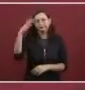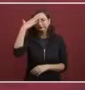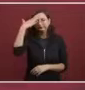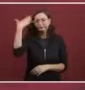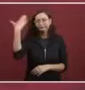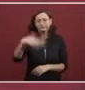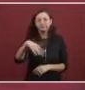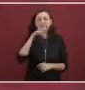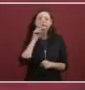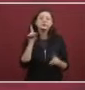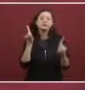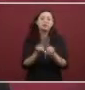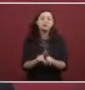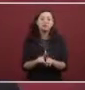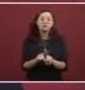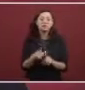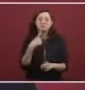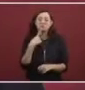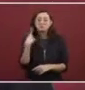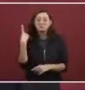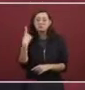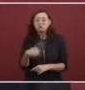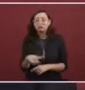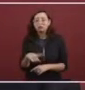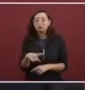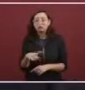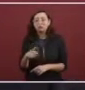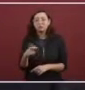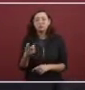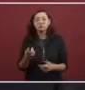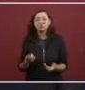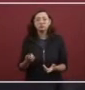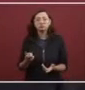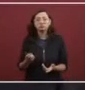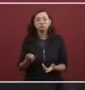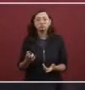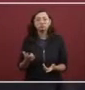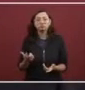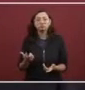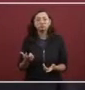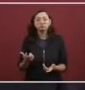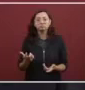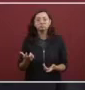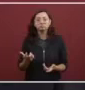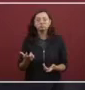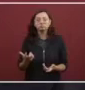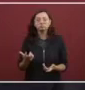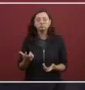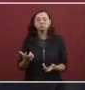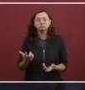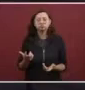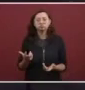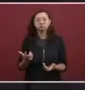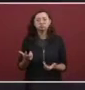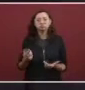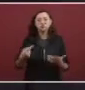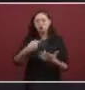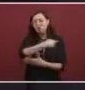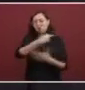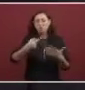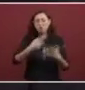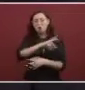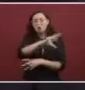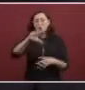reclamo también de que por qué no se dio a conocer todo el gasto de